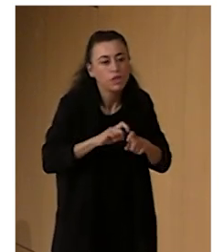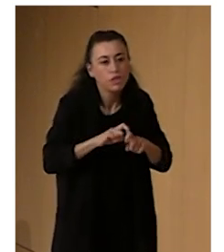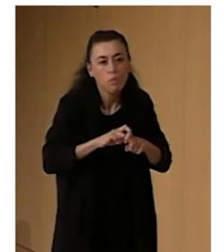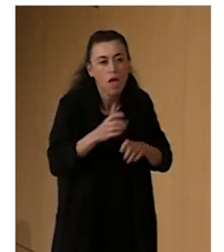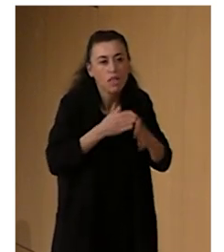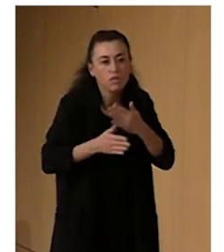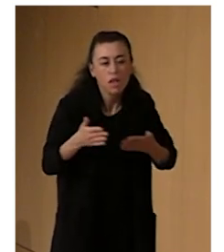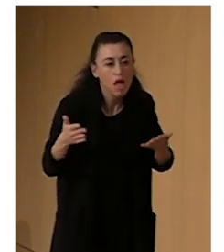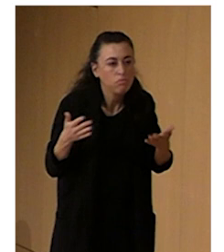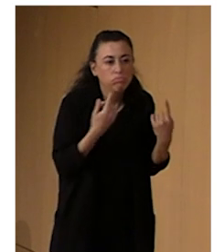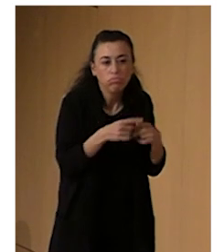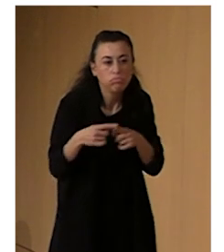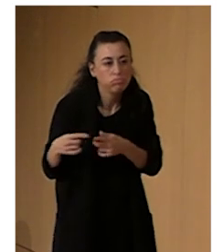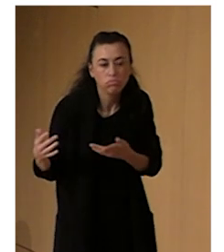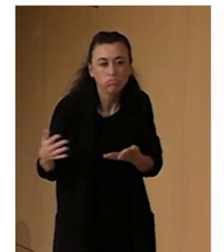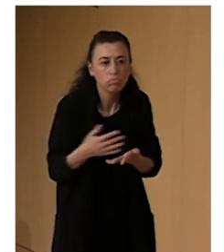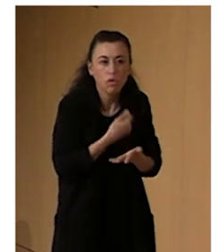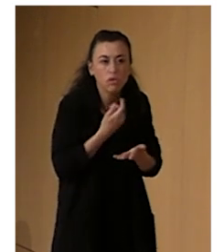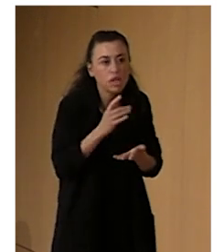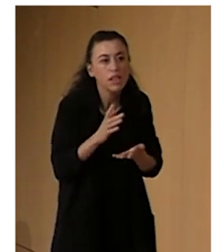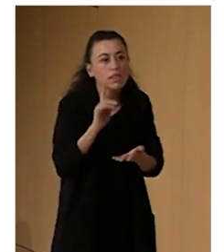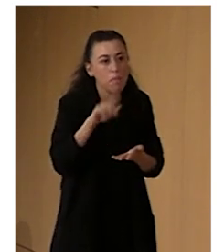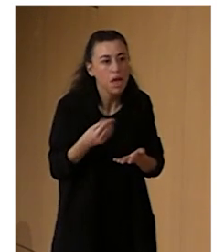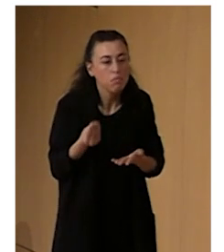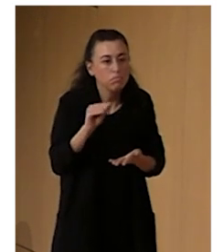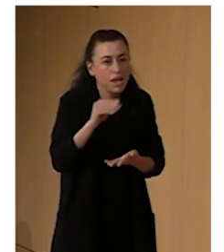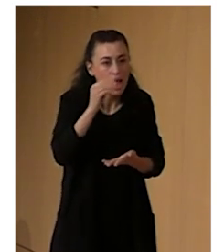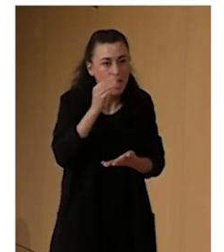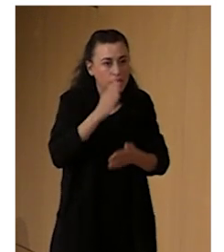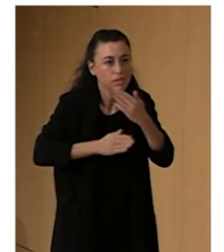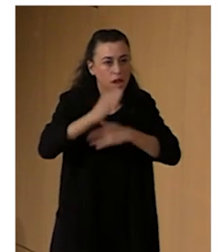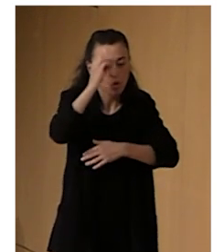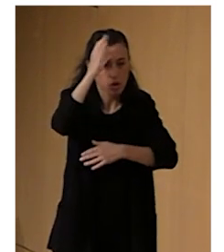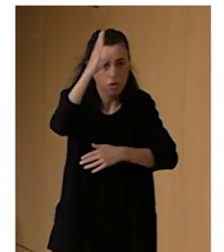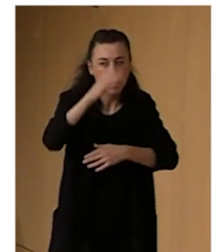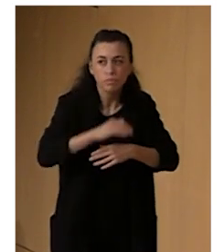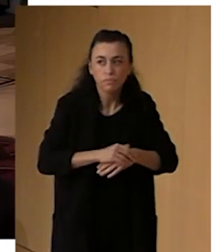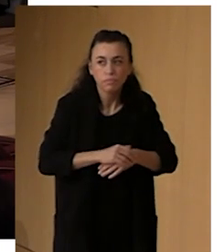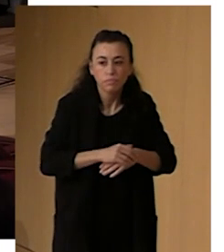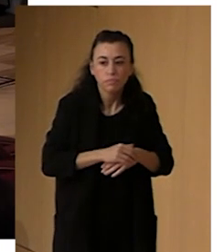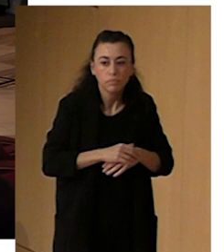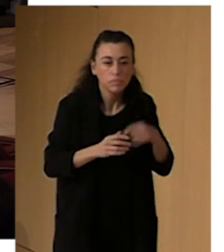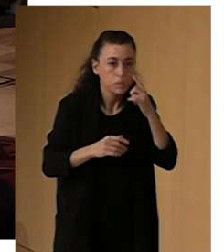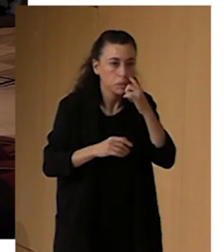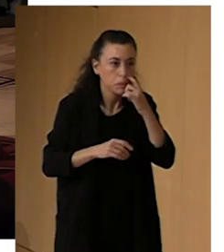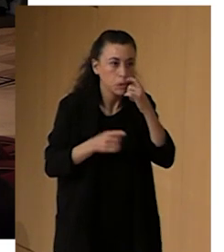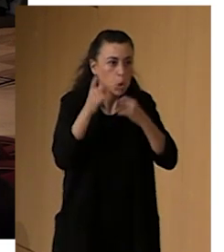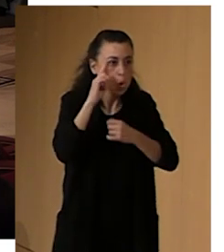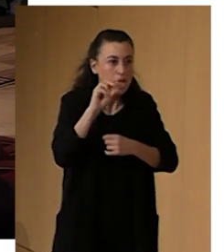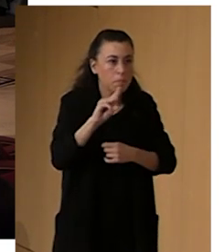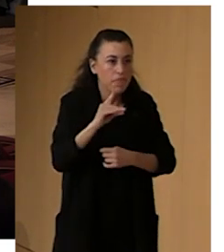accesibilidad eh cognitiva Entonces ahora tendría que pasar no sé si está el el